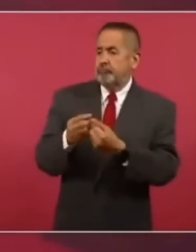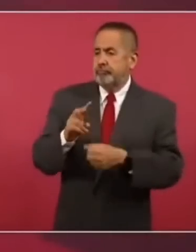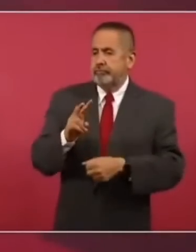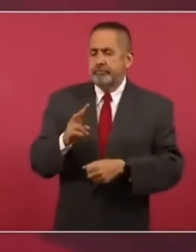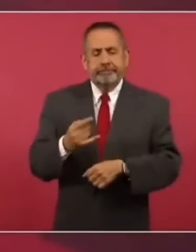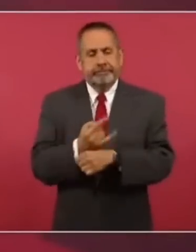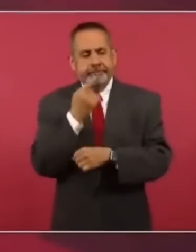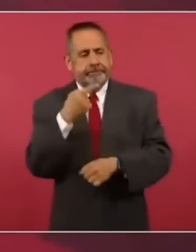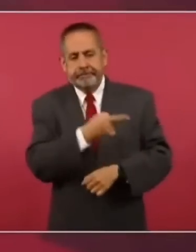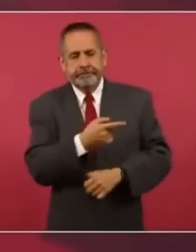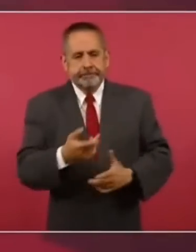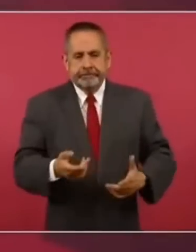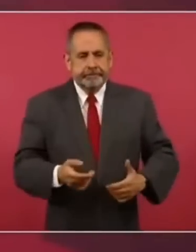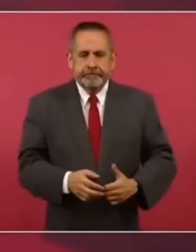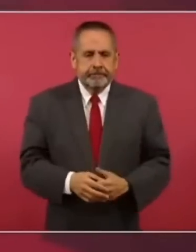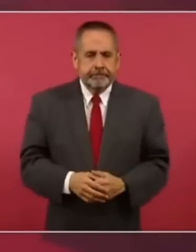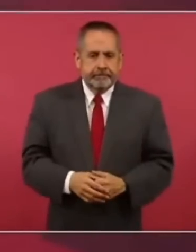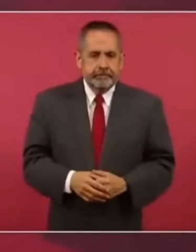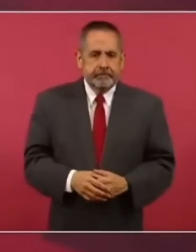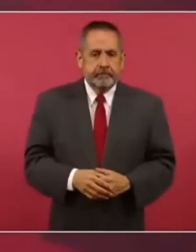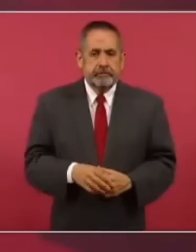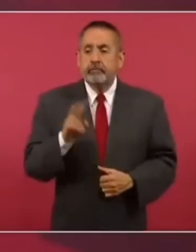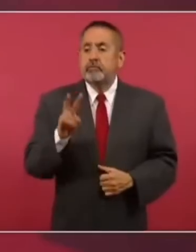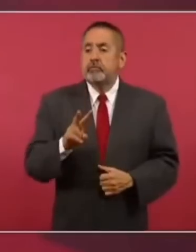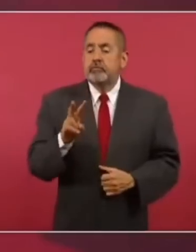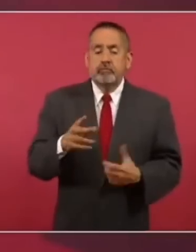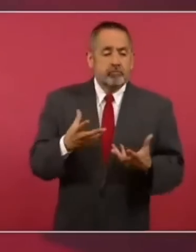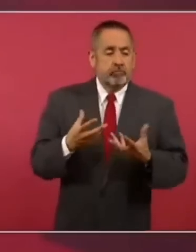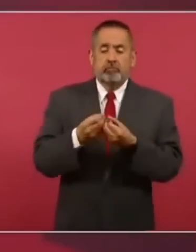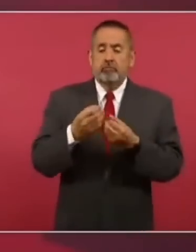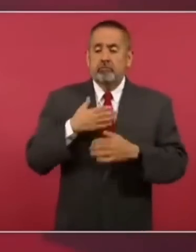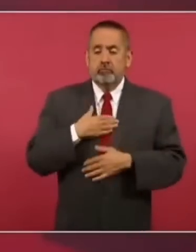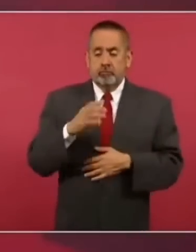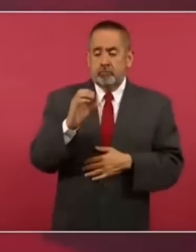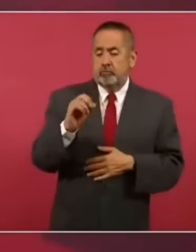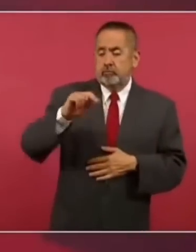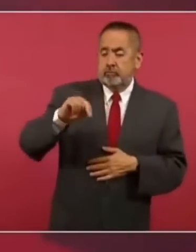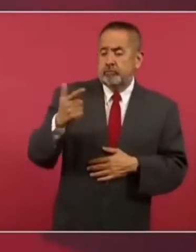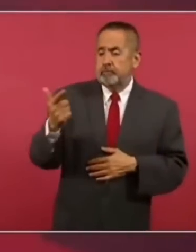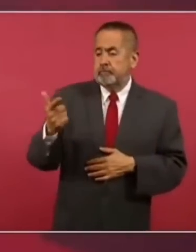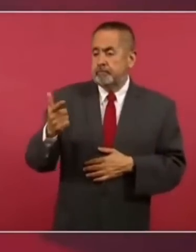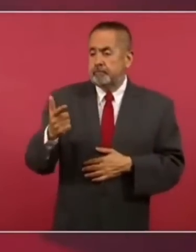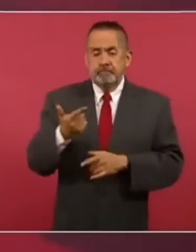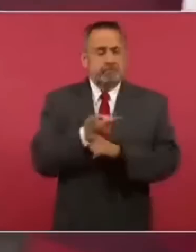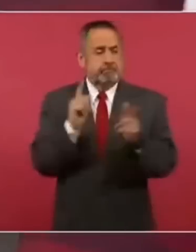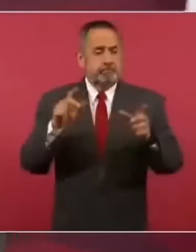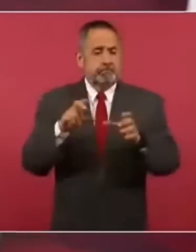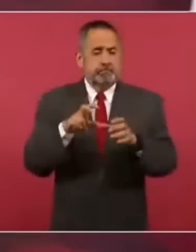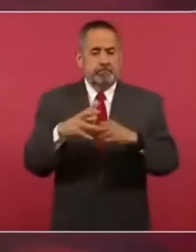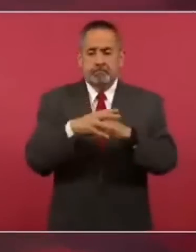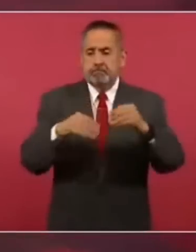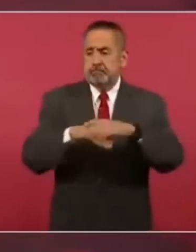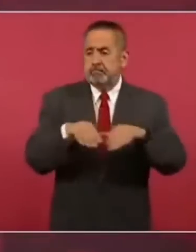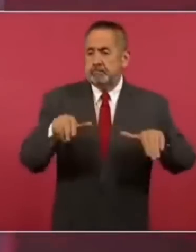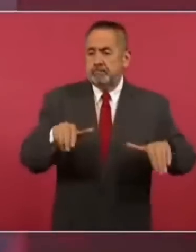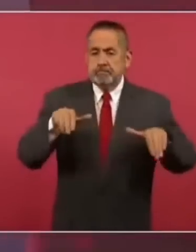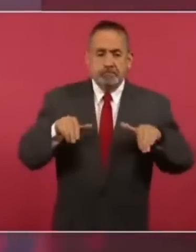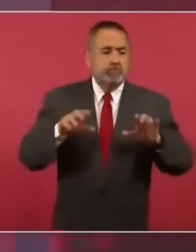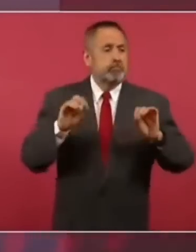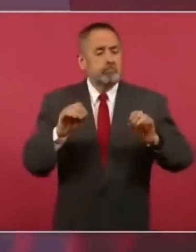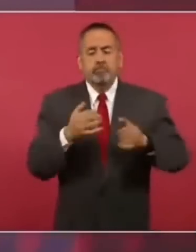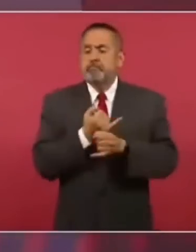o de las organizaciones no gubernamentales o se decían